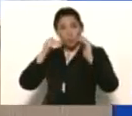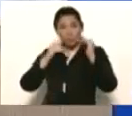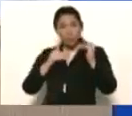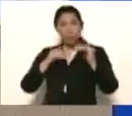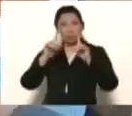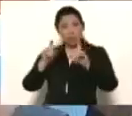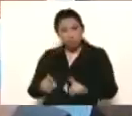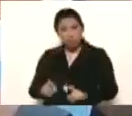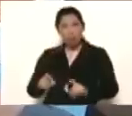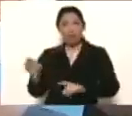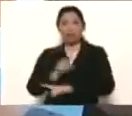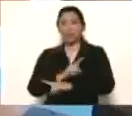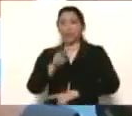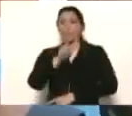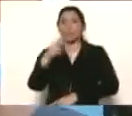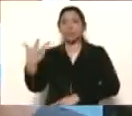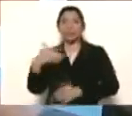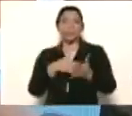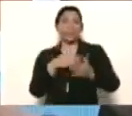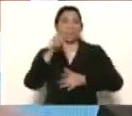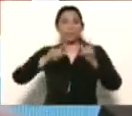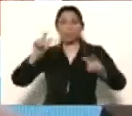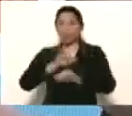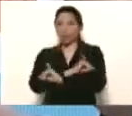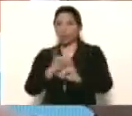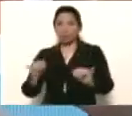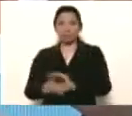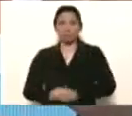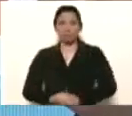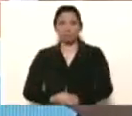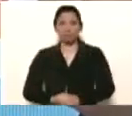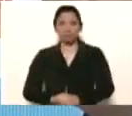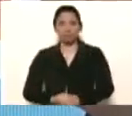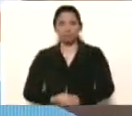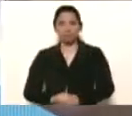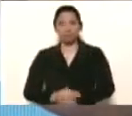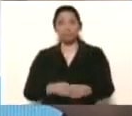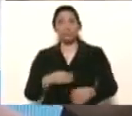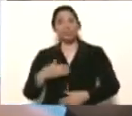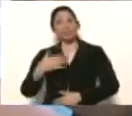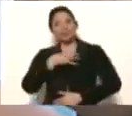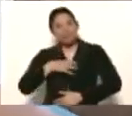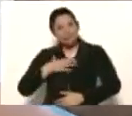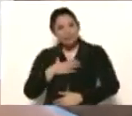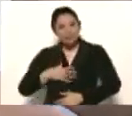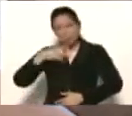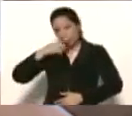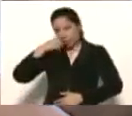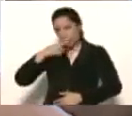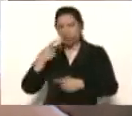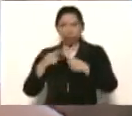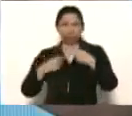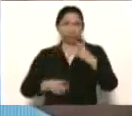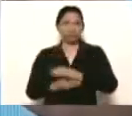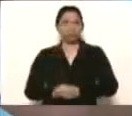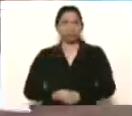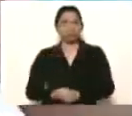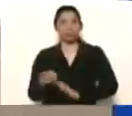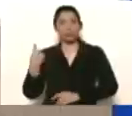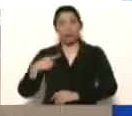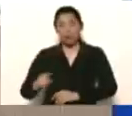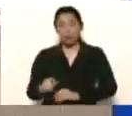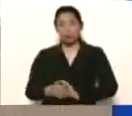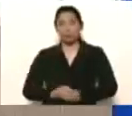pruebas rápidas son 23.000 personas que presentaron síntomas gripales diversos tenemos